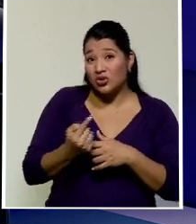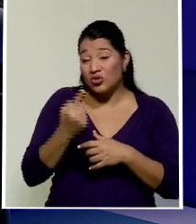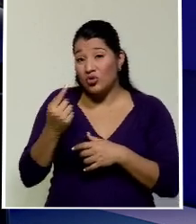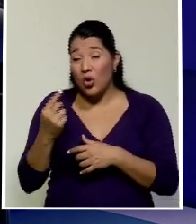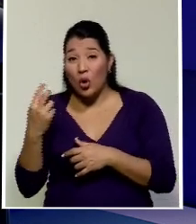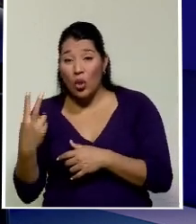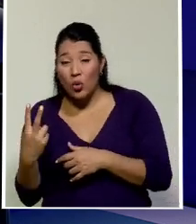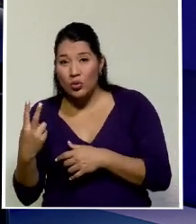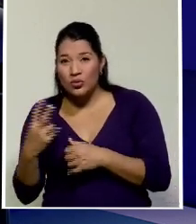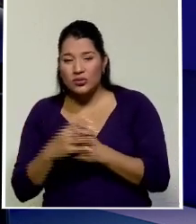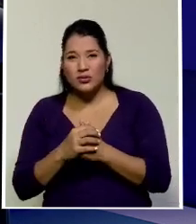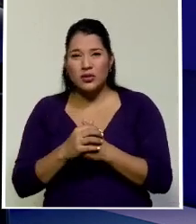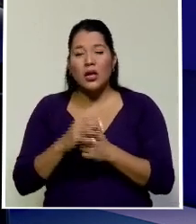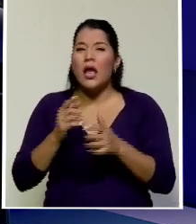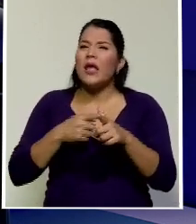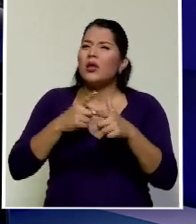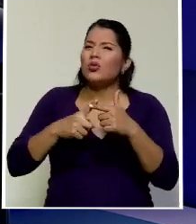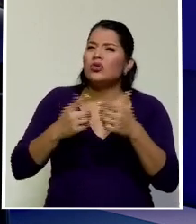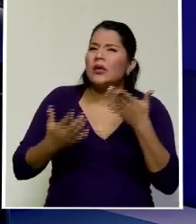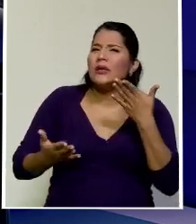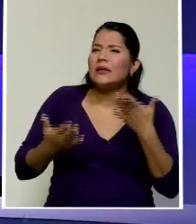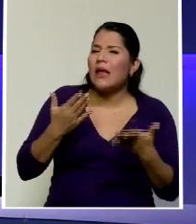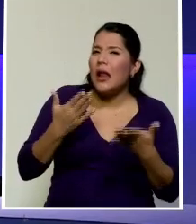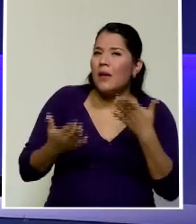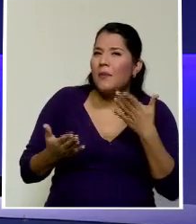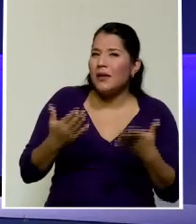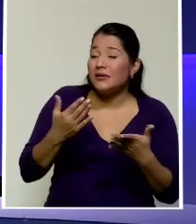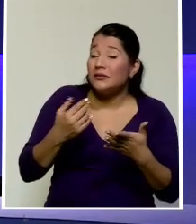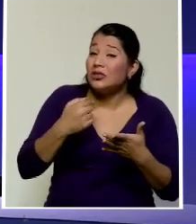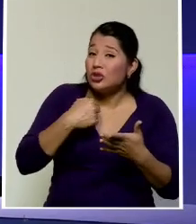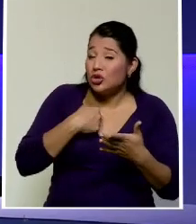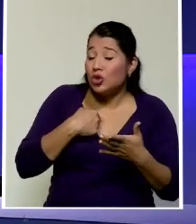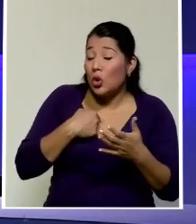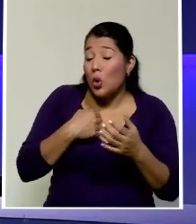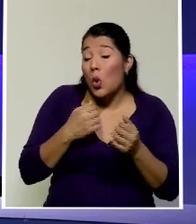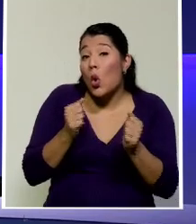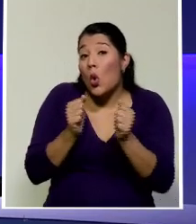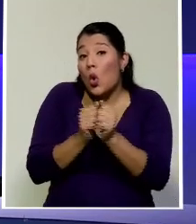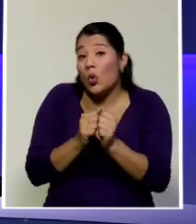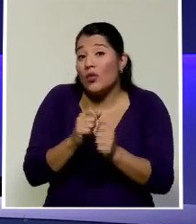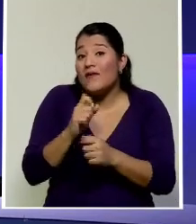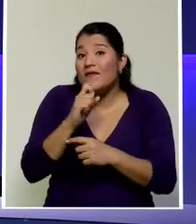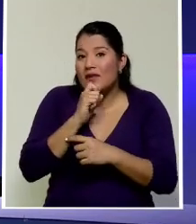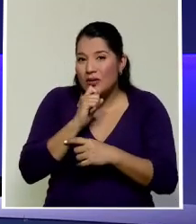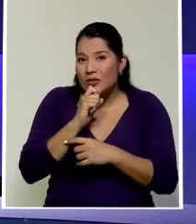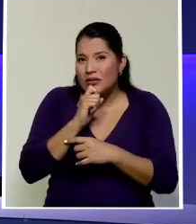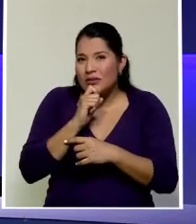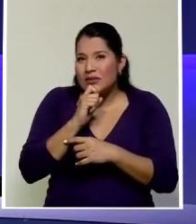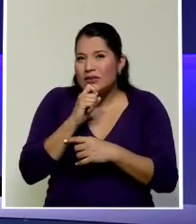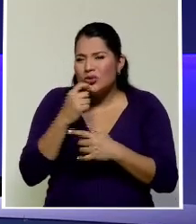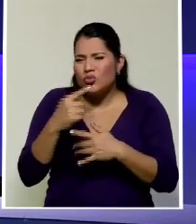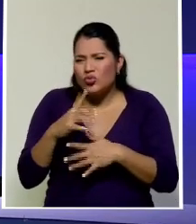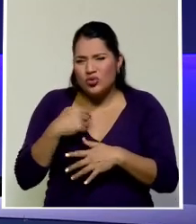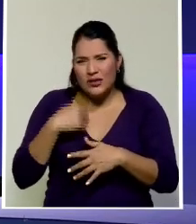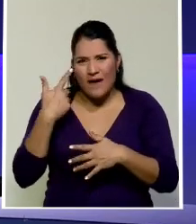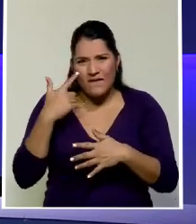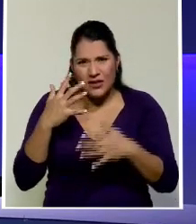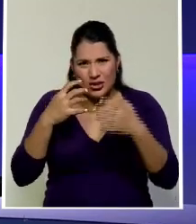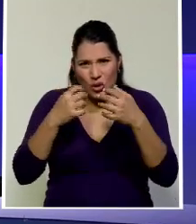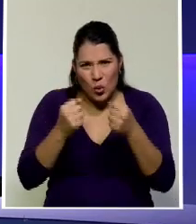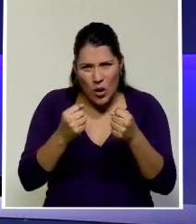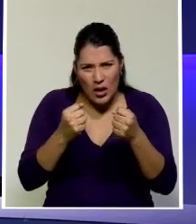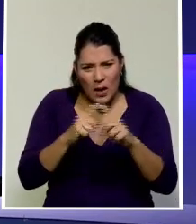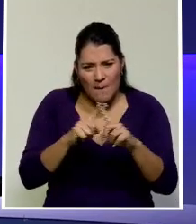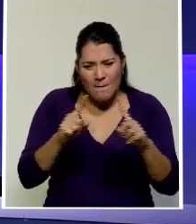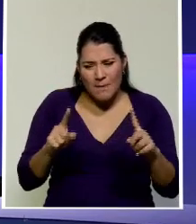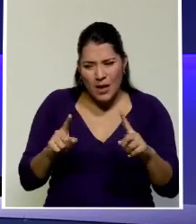de curvatura, hubiera yo, aunque con cierta dificultad, efectivamente, visto la conformación antigua de una jaula. Pero eran 3 y no